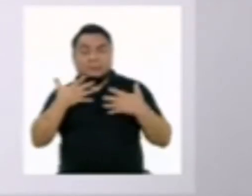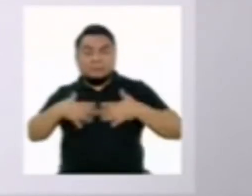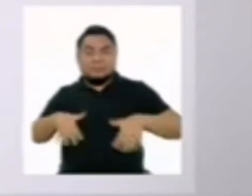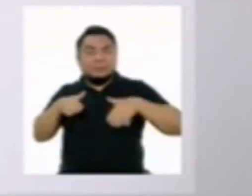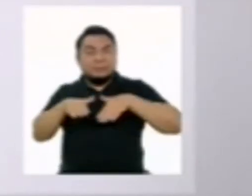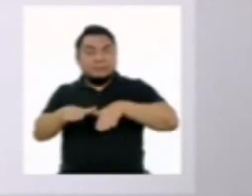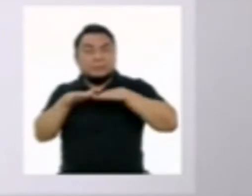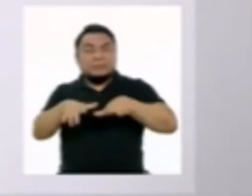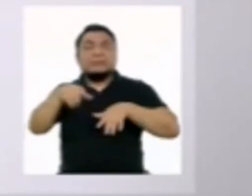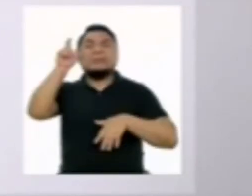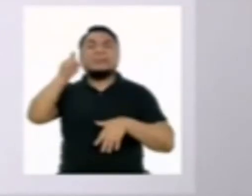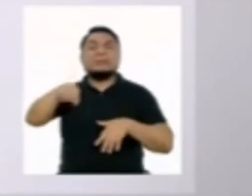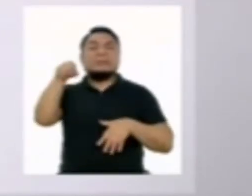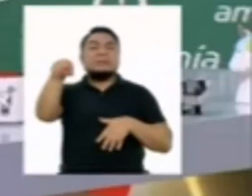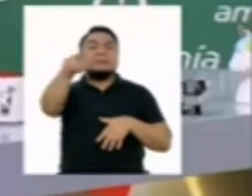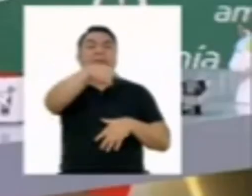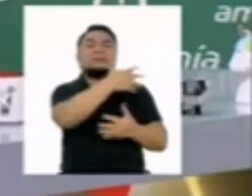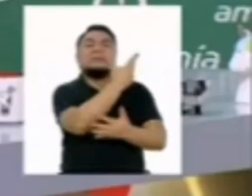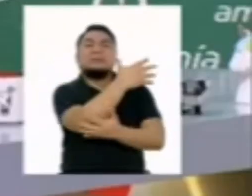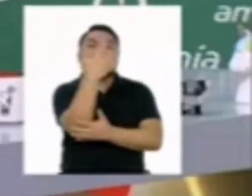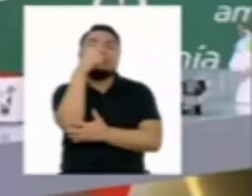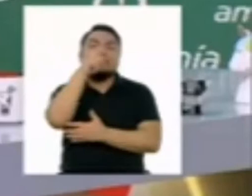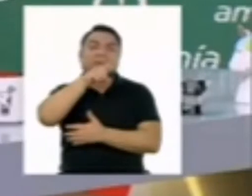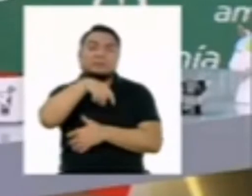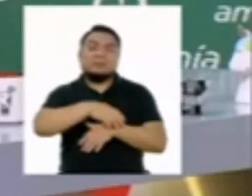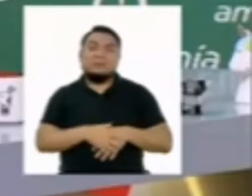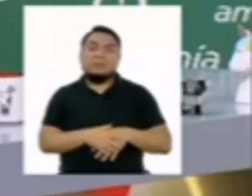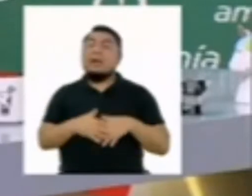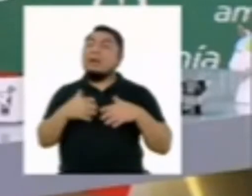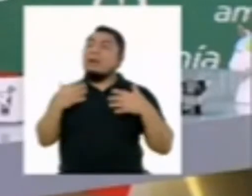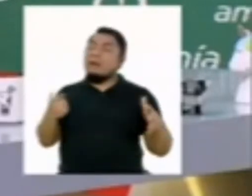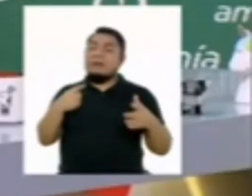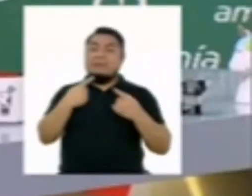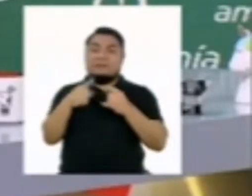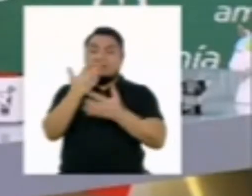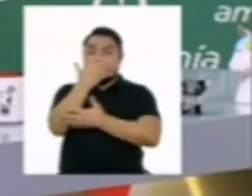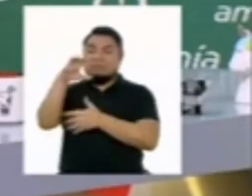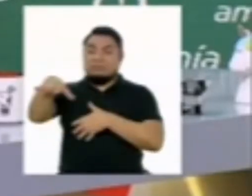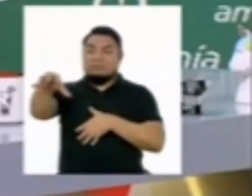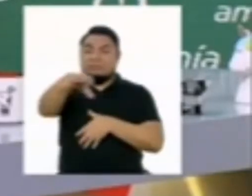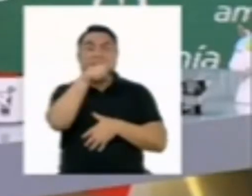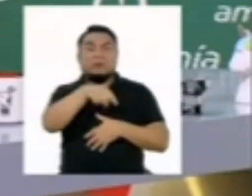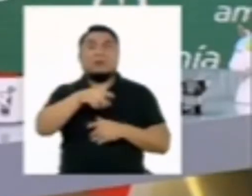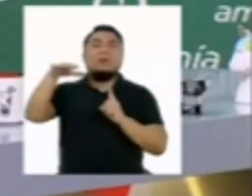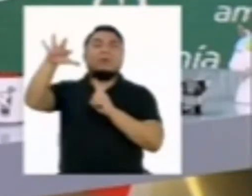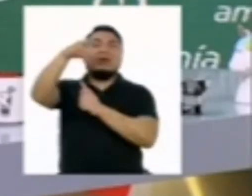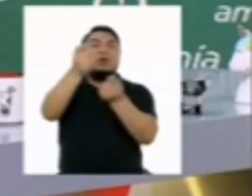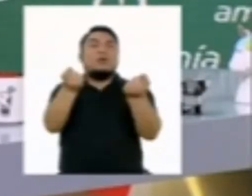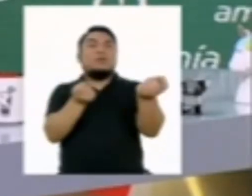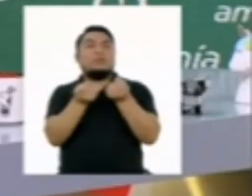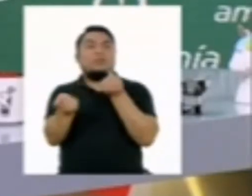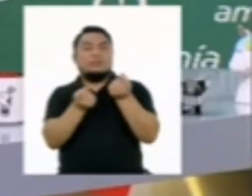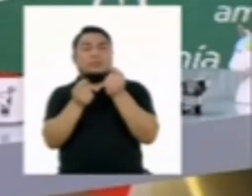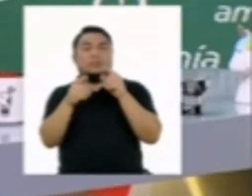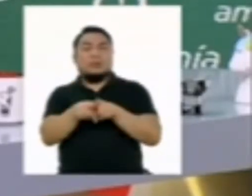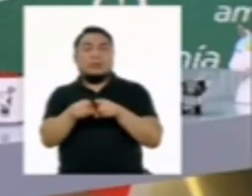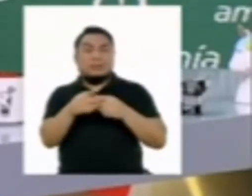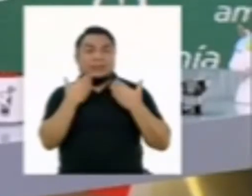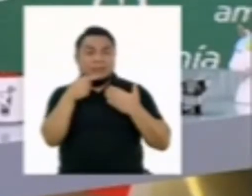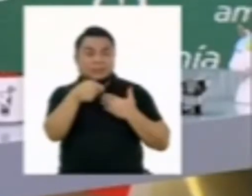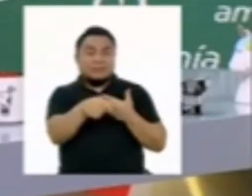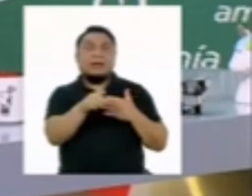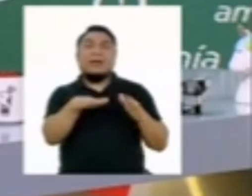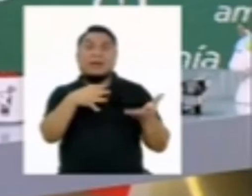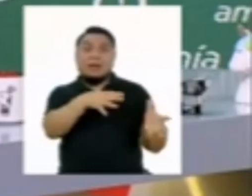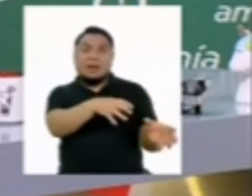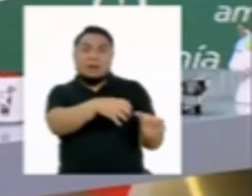textiles que requieren componentes biológicos. Entonces la biodiversidad permite que el clima se regule y gracias a lo que encontramos en